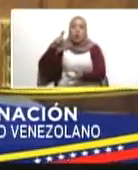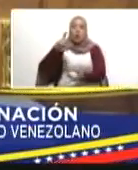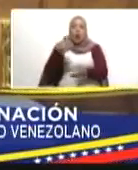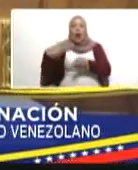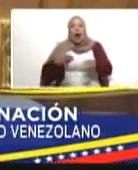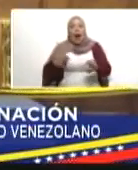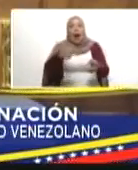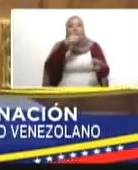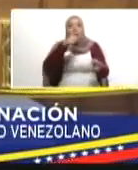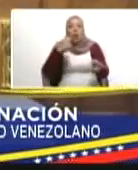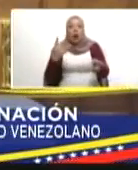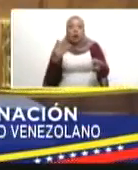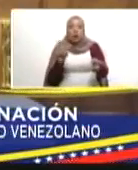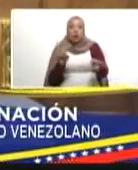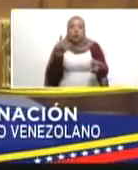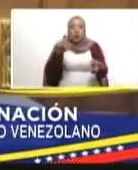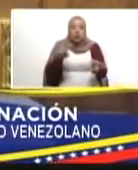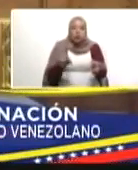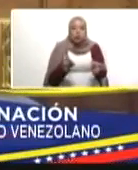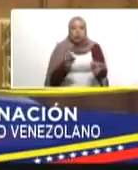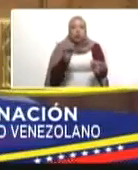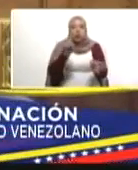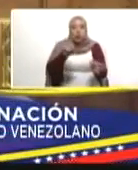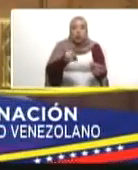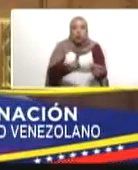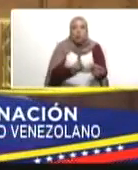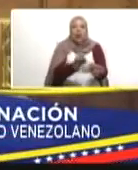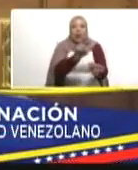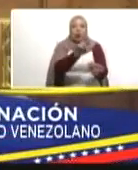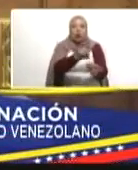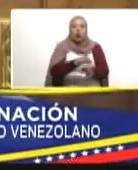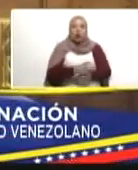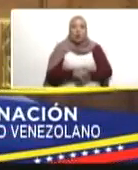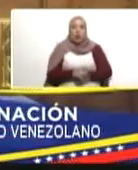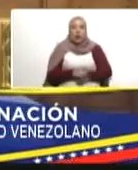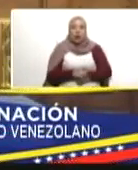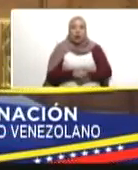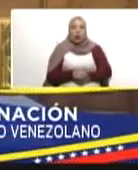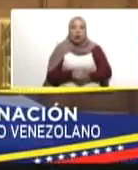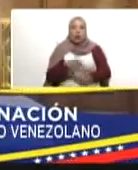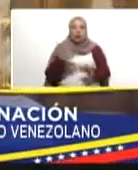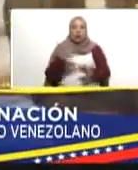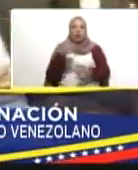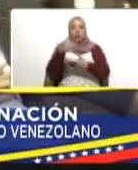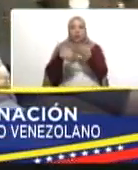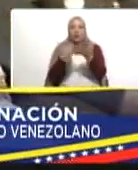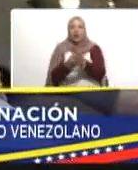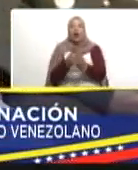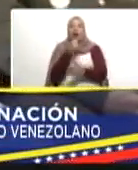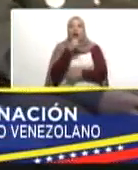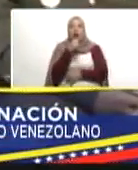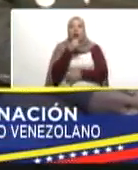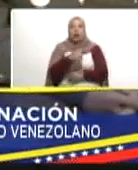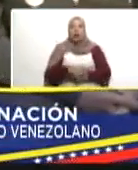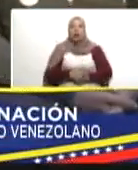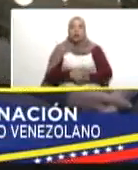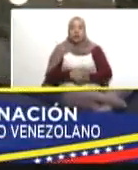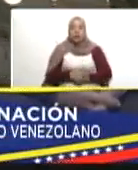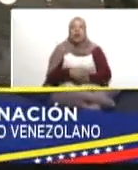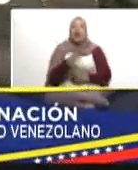fabricación artesanal superando en incautación el 10% alcanzado en